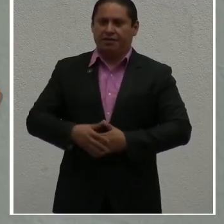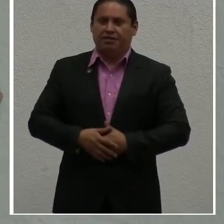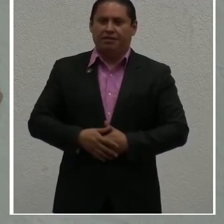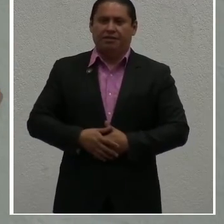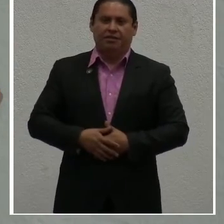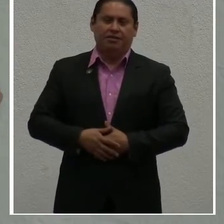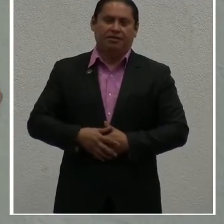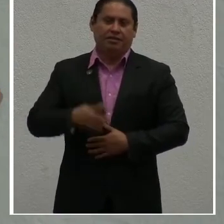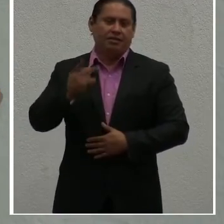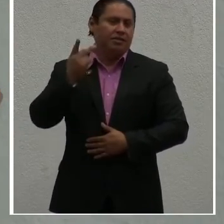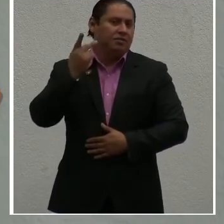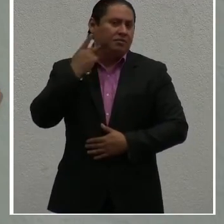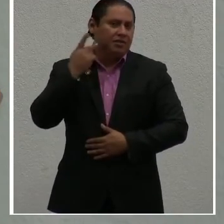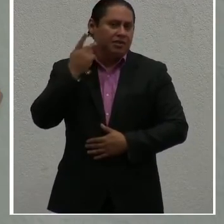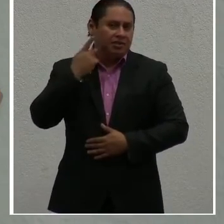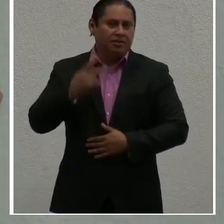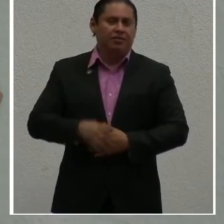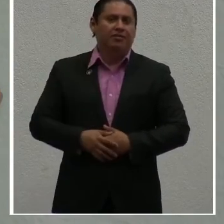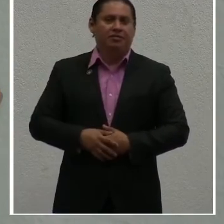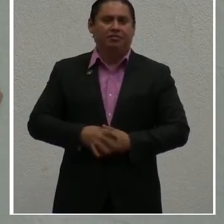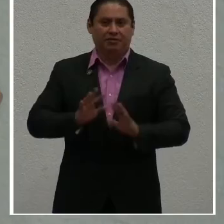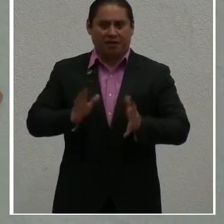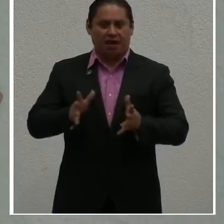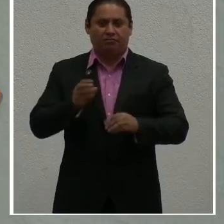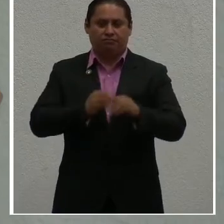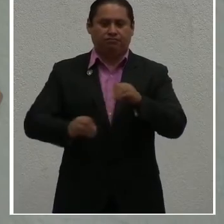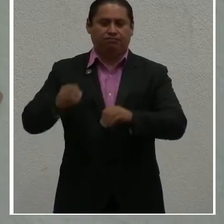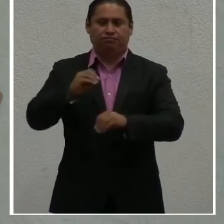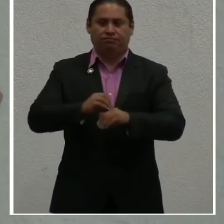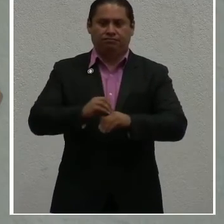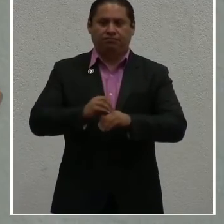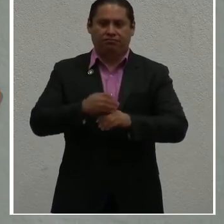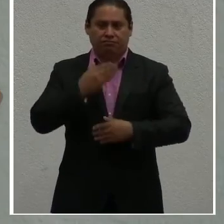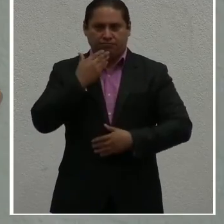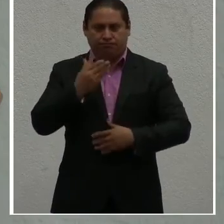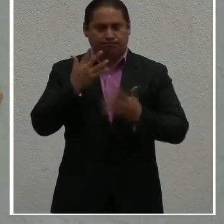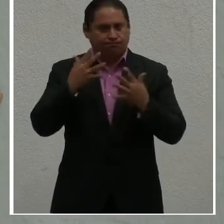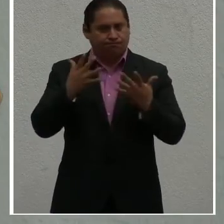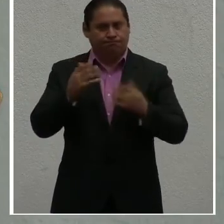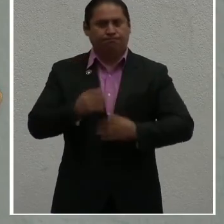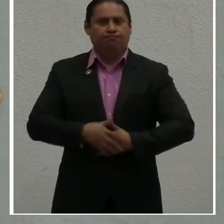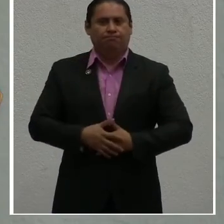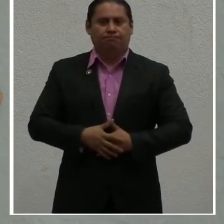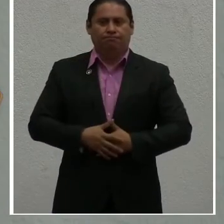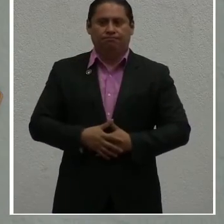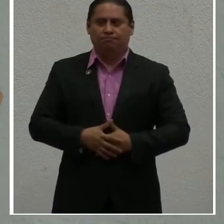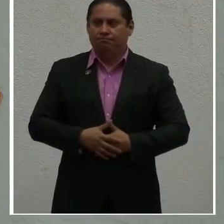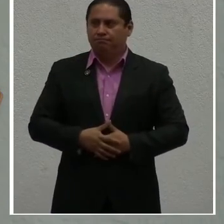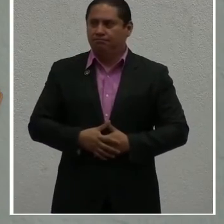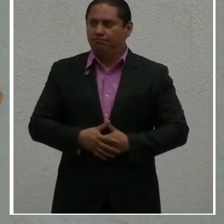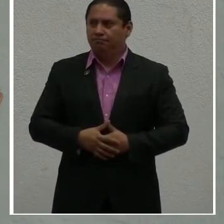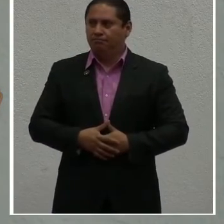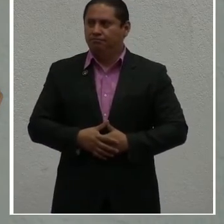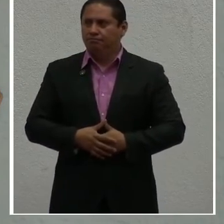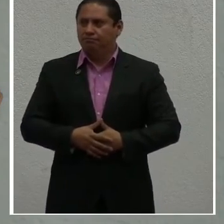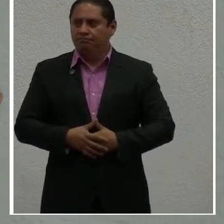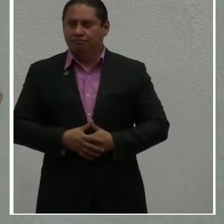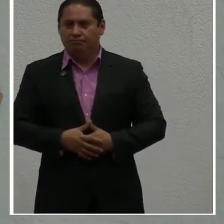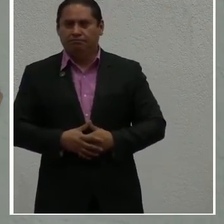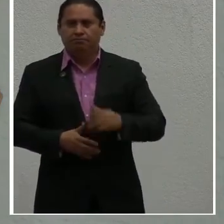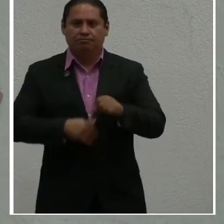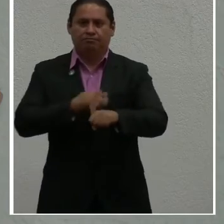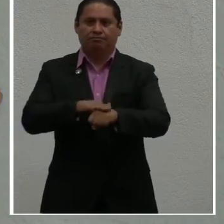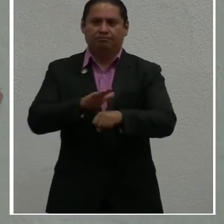Municipal. Qué bueno, te felicito, y qué bueno que pues es necesario hacer algo de bulla, ¿no?, para que llamar la